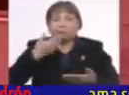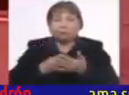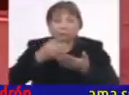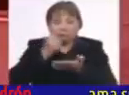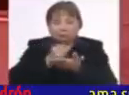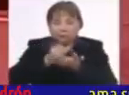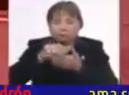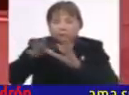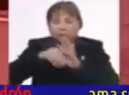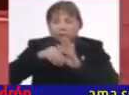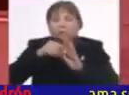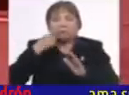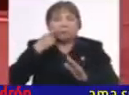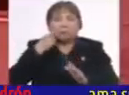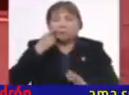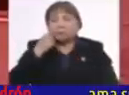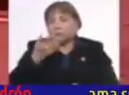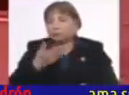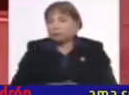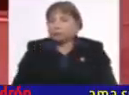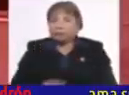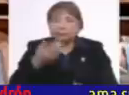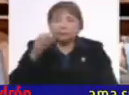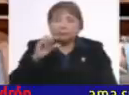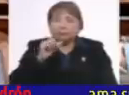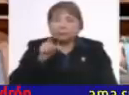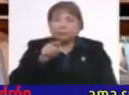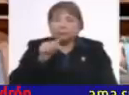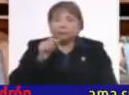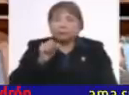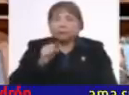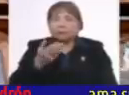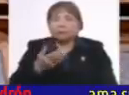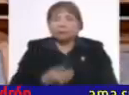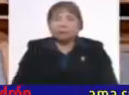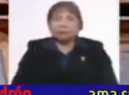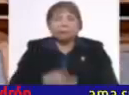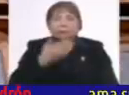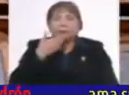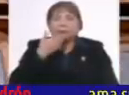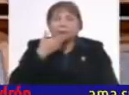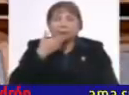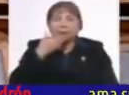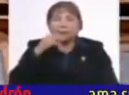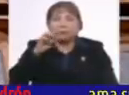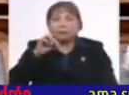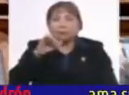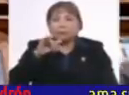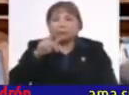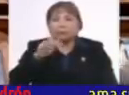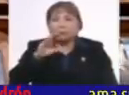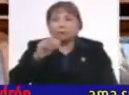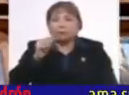actas copias de esas actas señores gonzález por su intermedio señor presidente quienes beber camacho